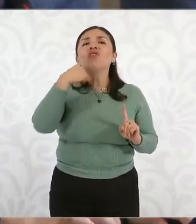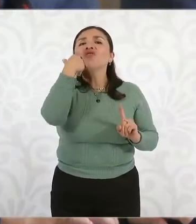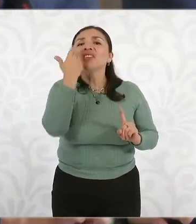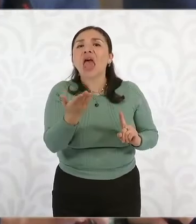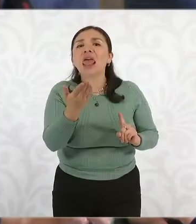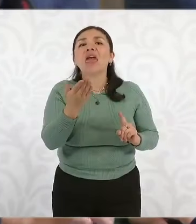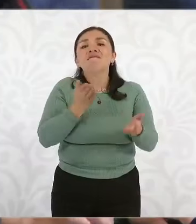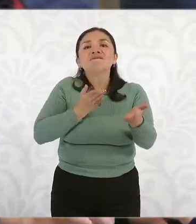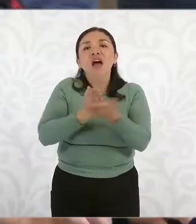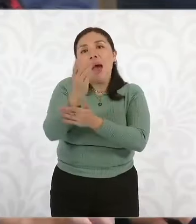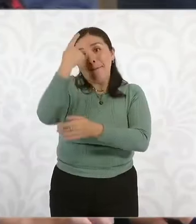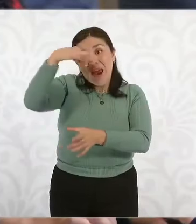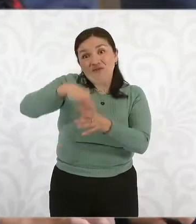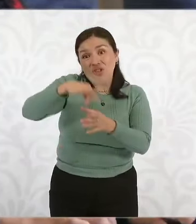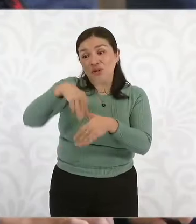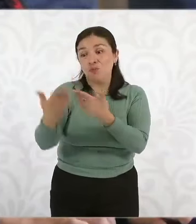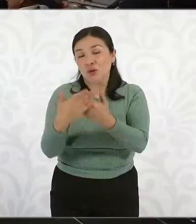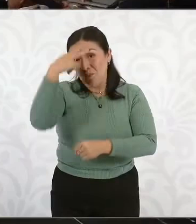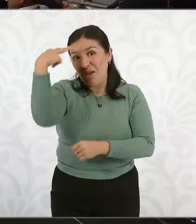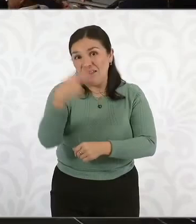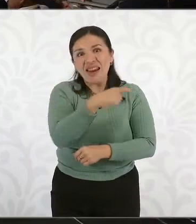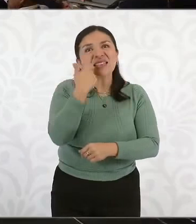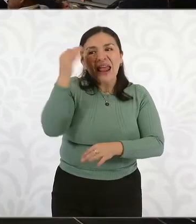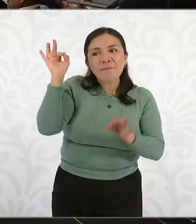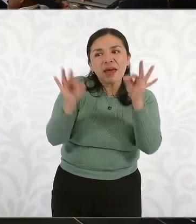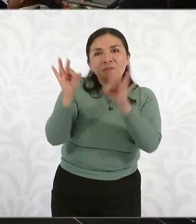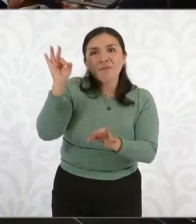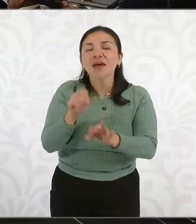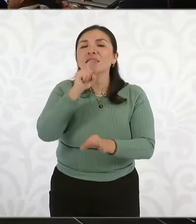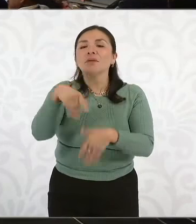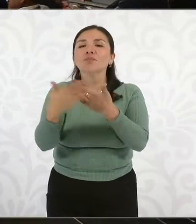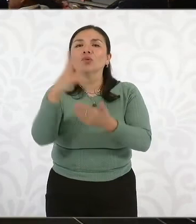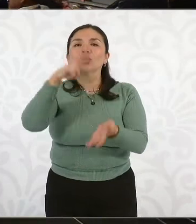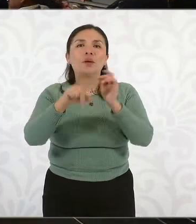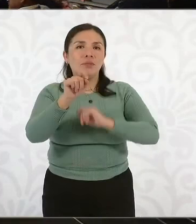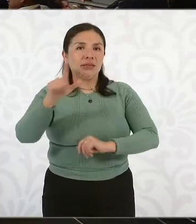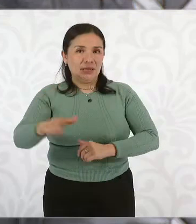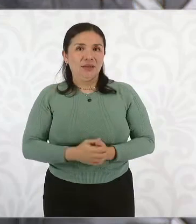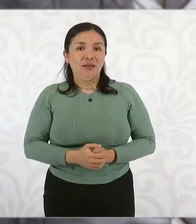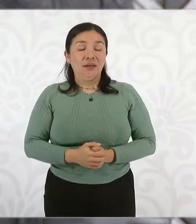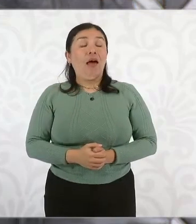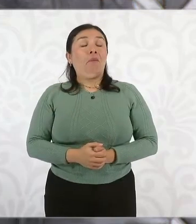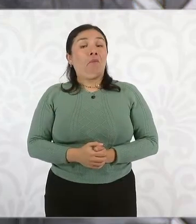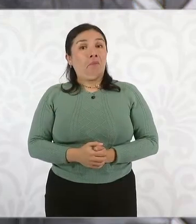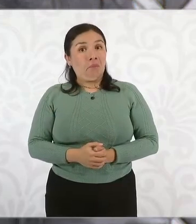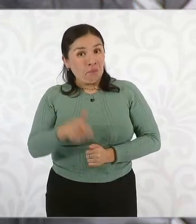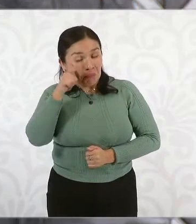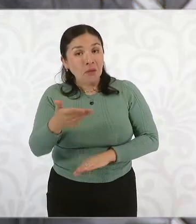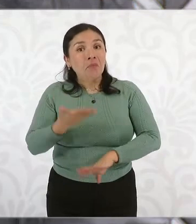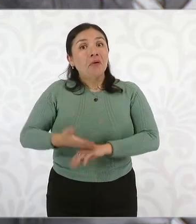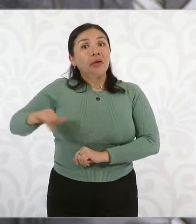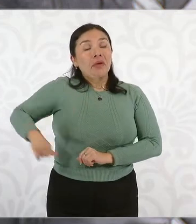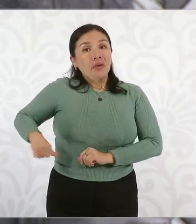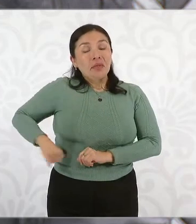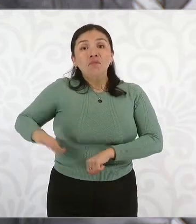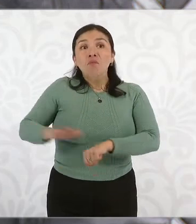en las elecciones mexicanas y en las elecciones del 2027. Muy interesante, ¿no? Porque la manera en que